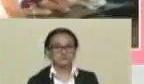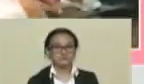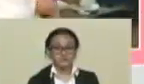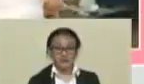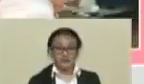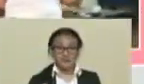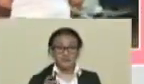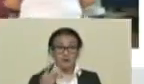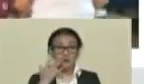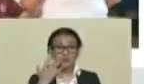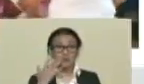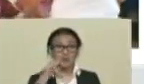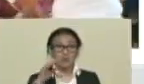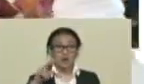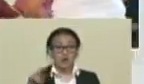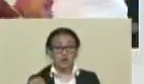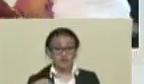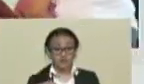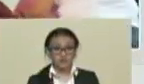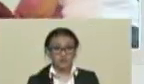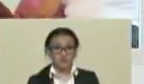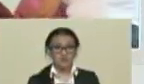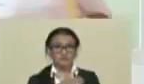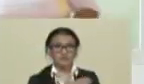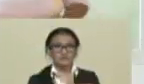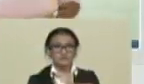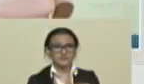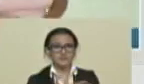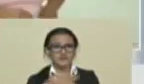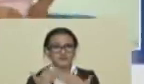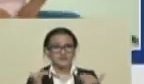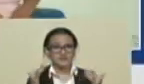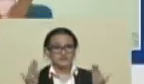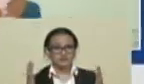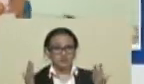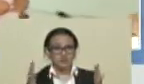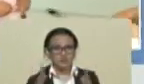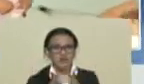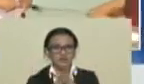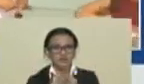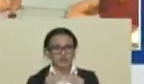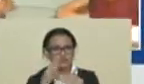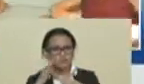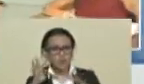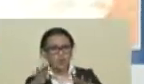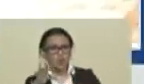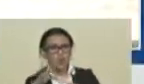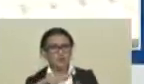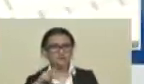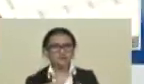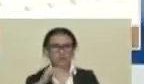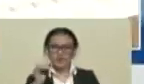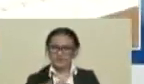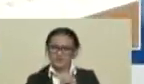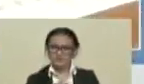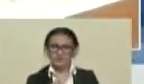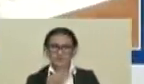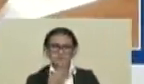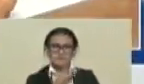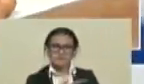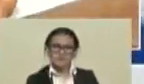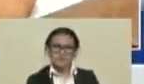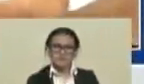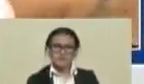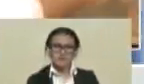nacional. Sí, felicitaciones a todos los observadores nacionales e internacionales por el trabajo que están haciendo. Bienvenidos los